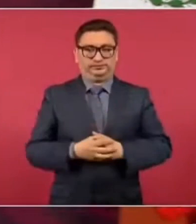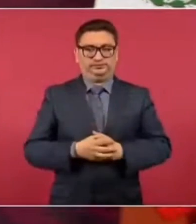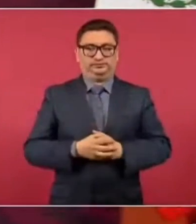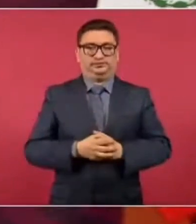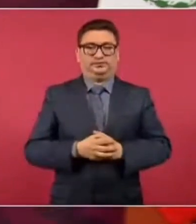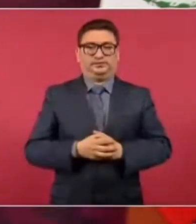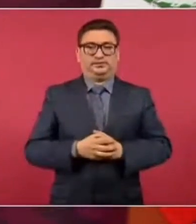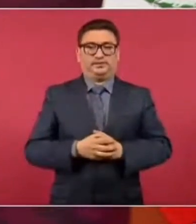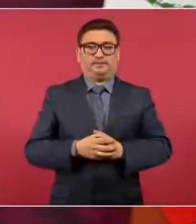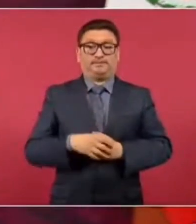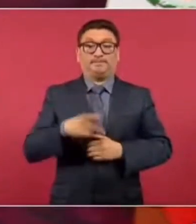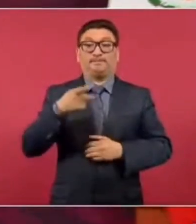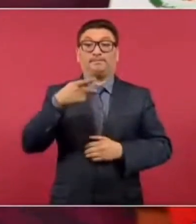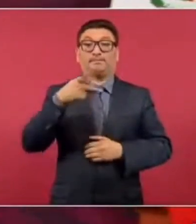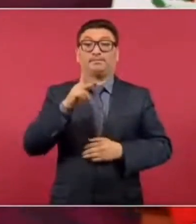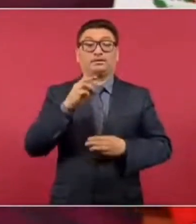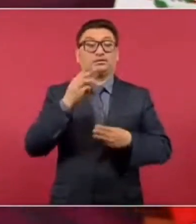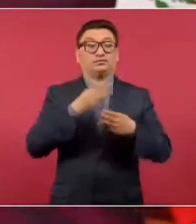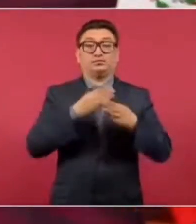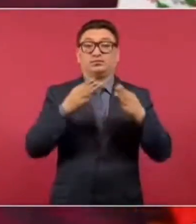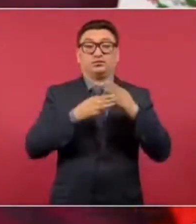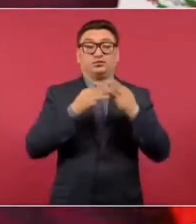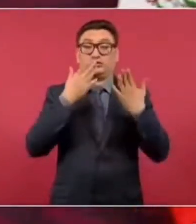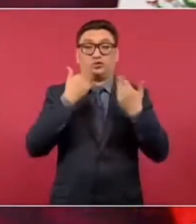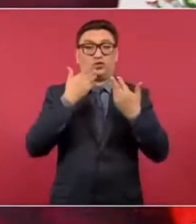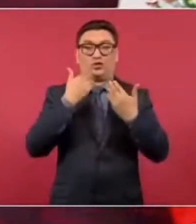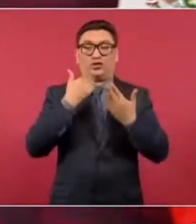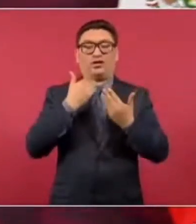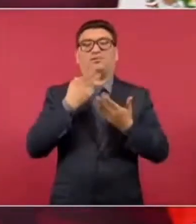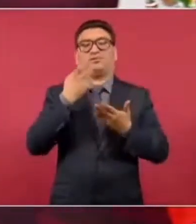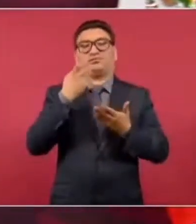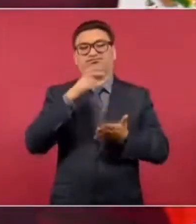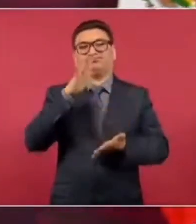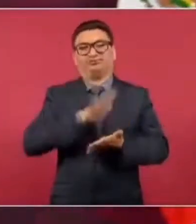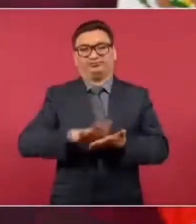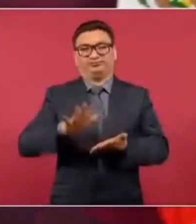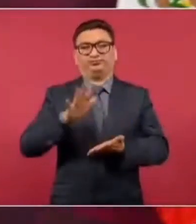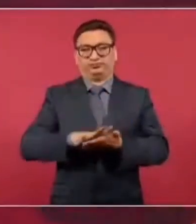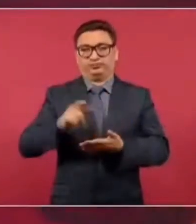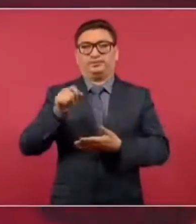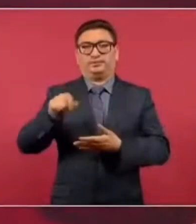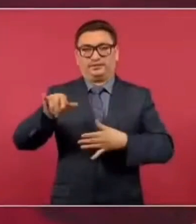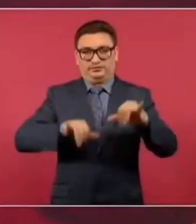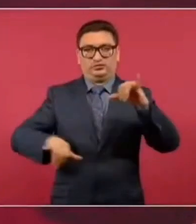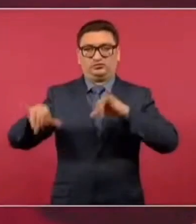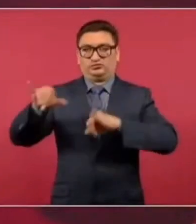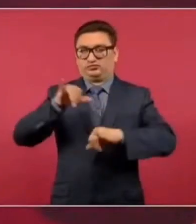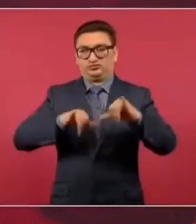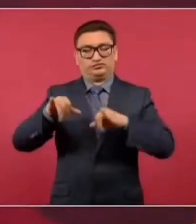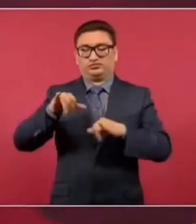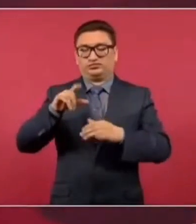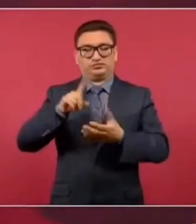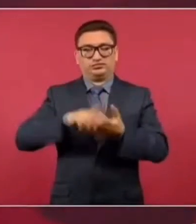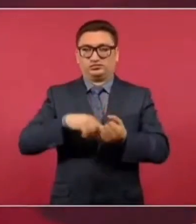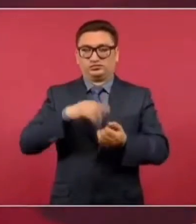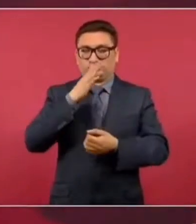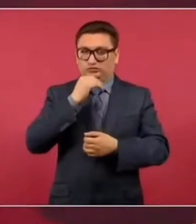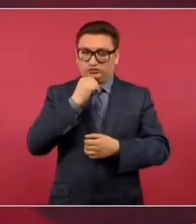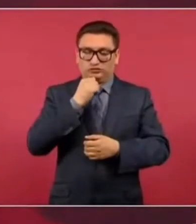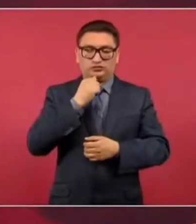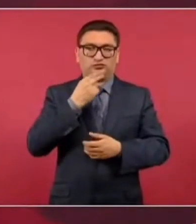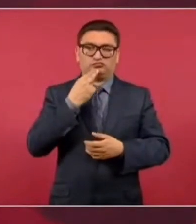pero no había materia prima para los laboratorios que